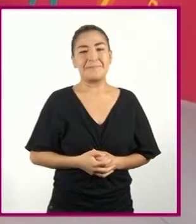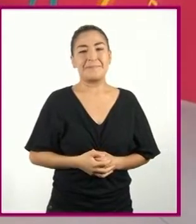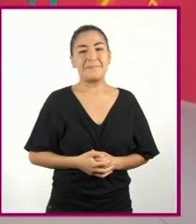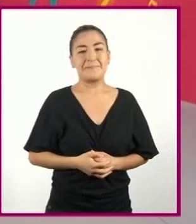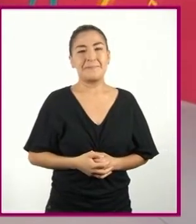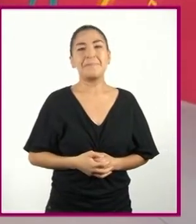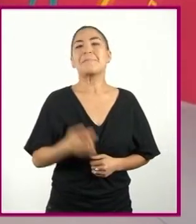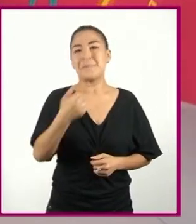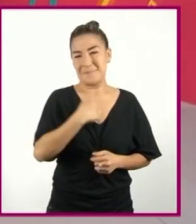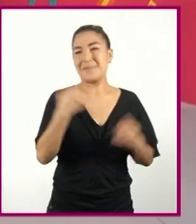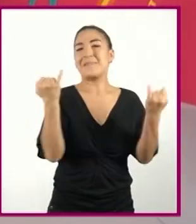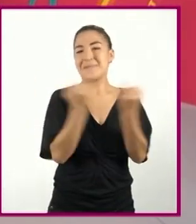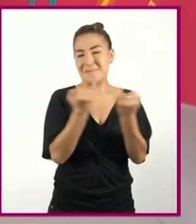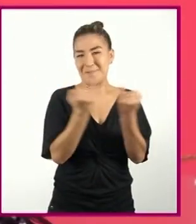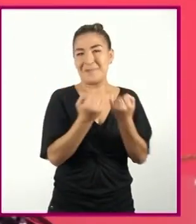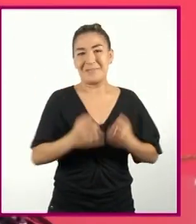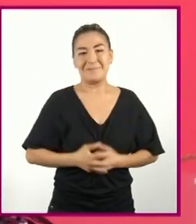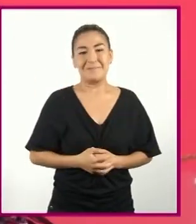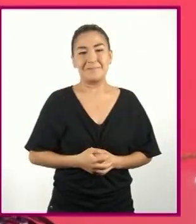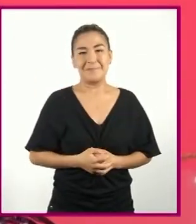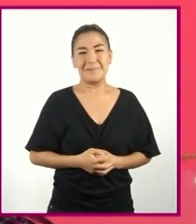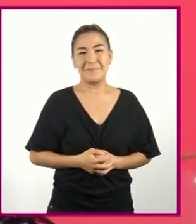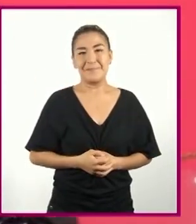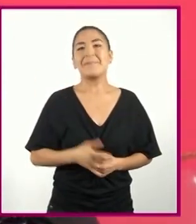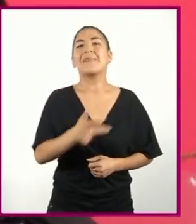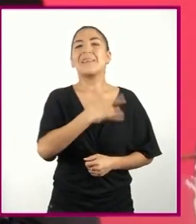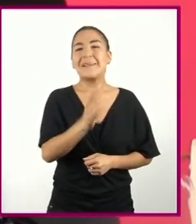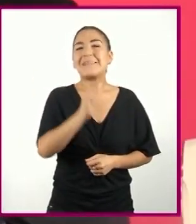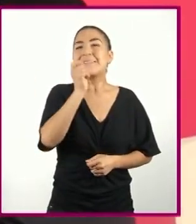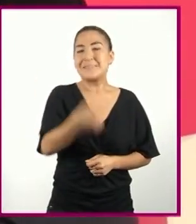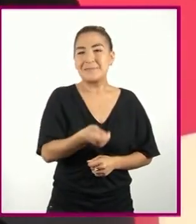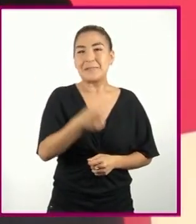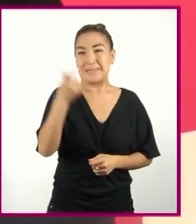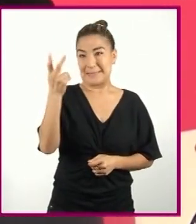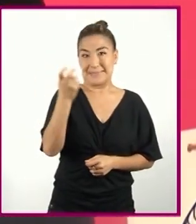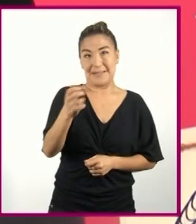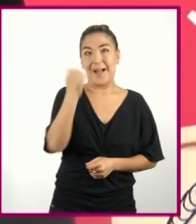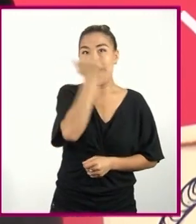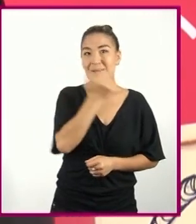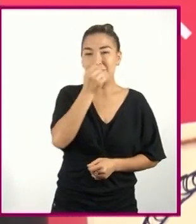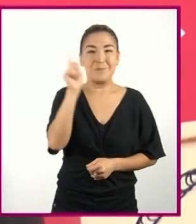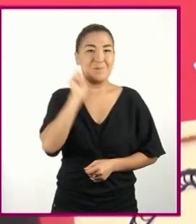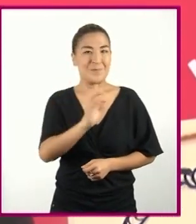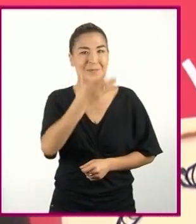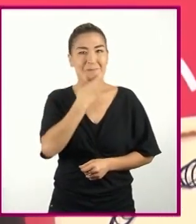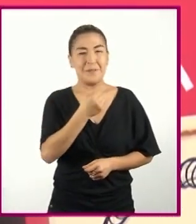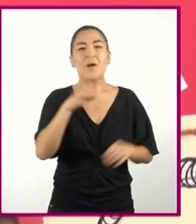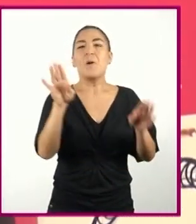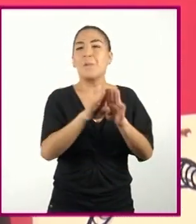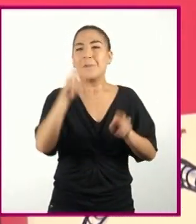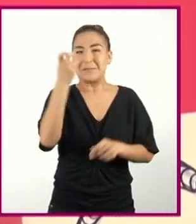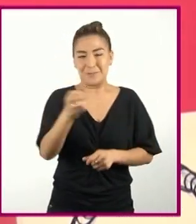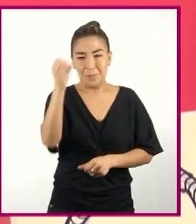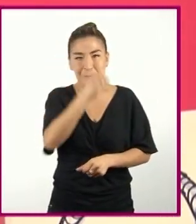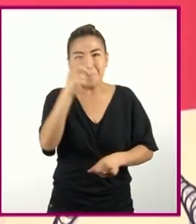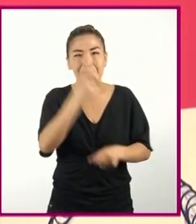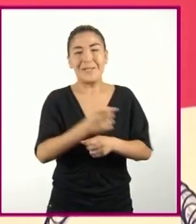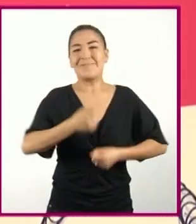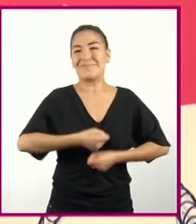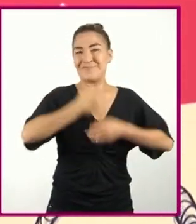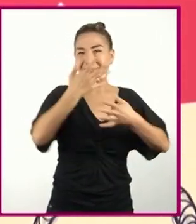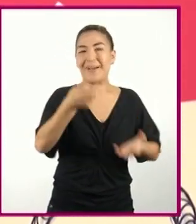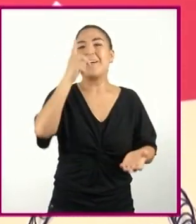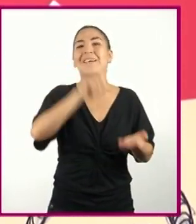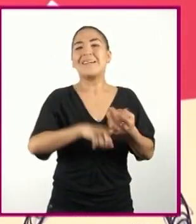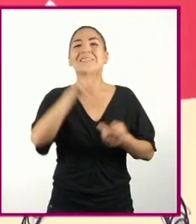En la mía también. Y es reconfortante que las alumnas y alumnos se den esta oportunidad de expresarse a